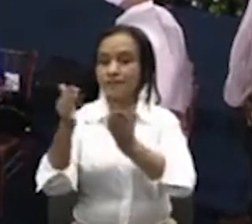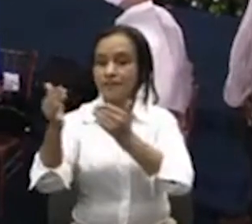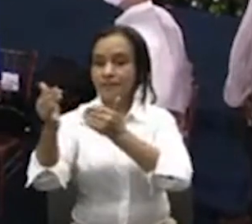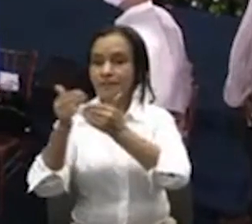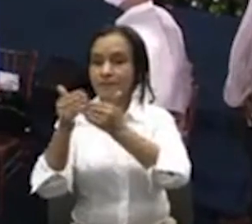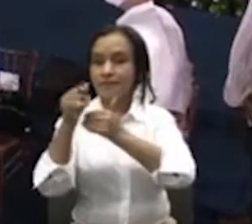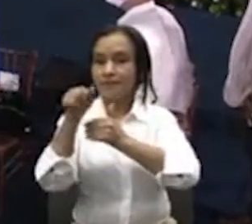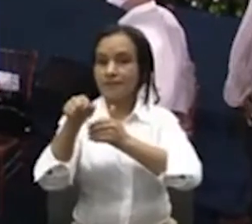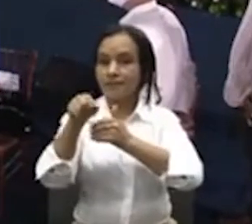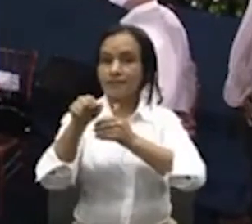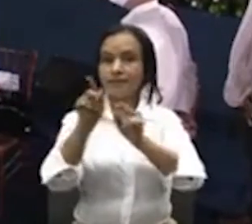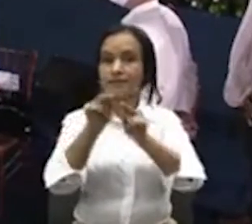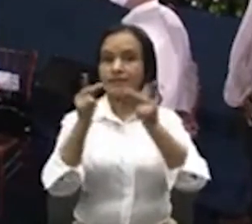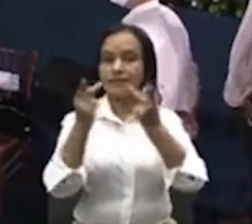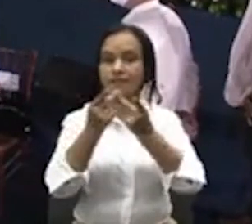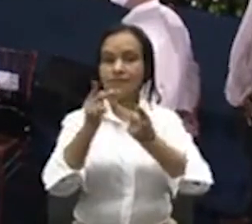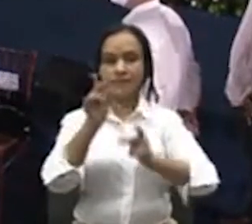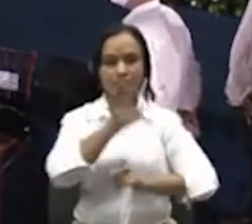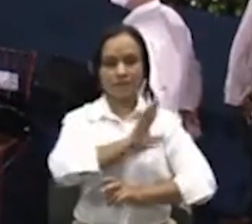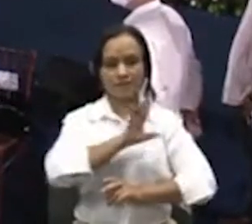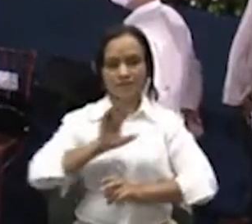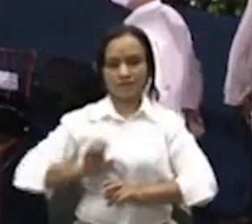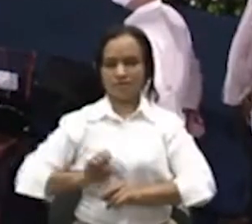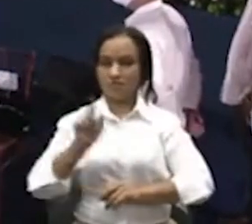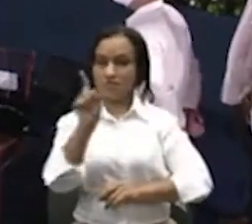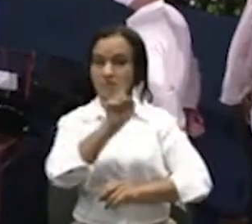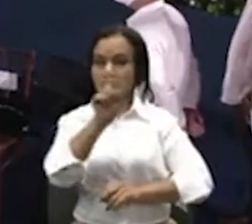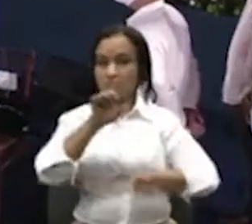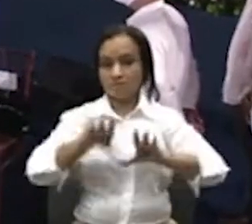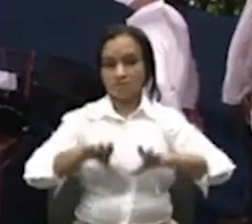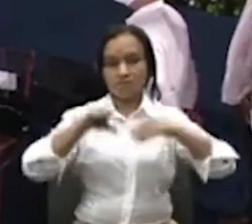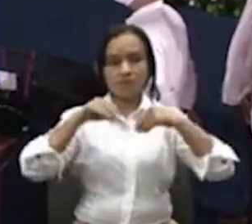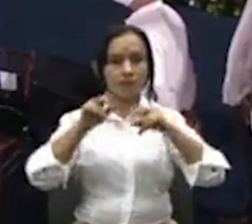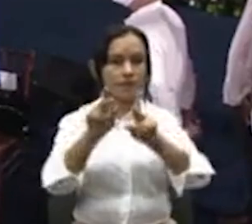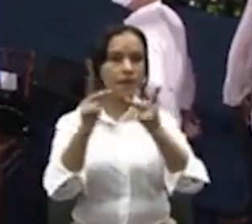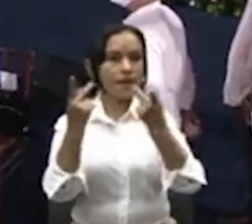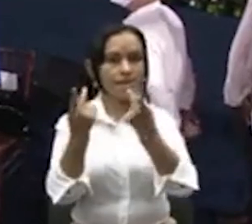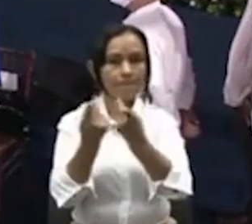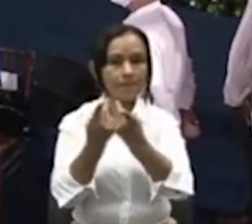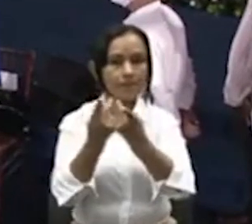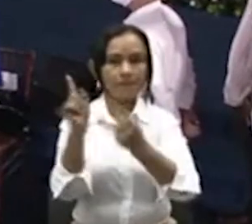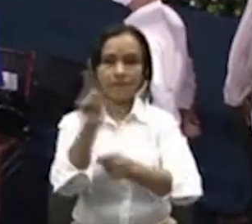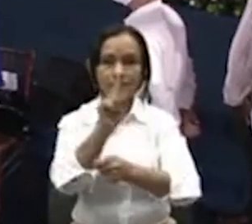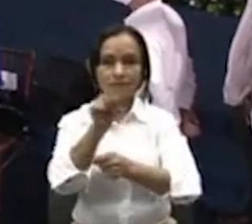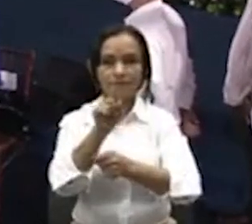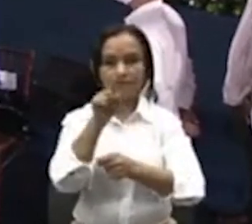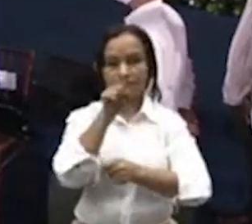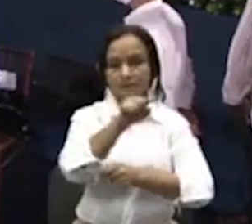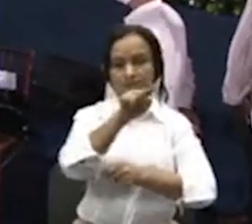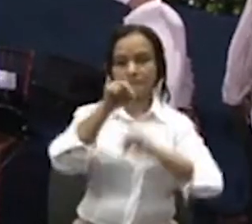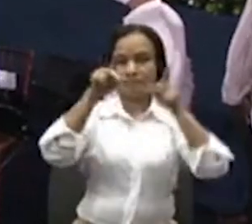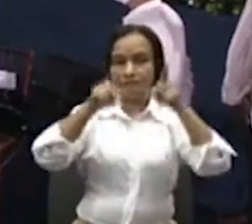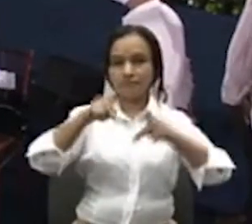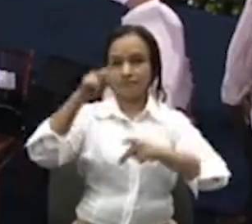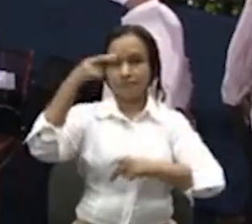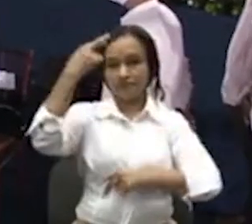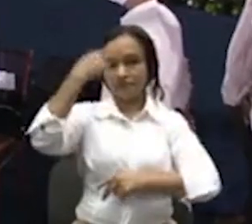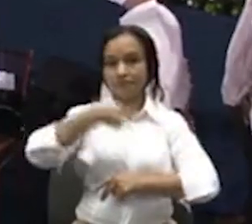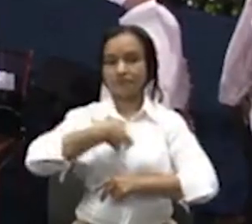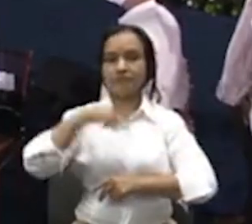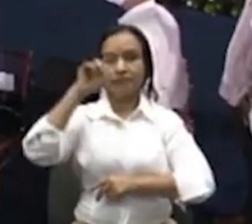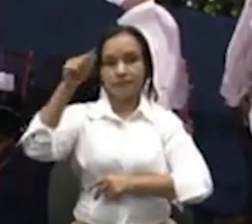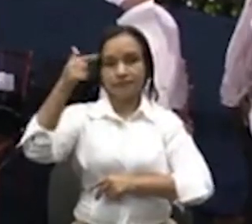Pero El Salvador no quiso. No el pueblo salvadoreño, estoy seguro, sino las autoridades